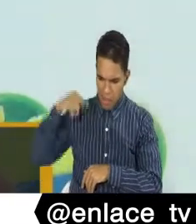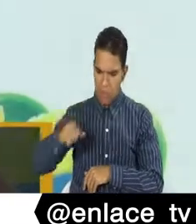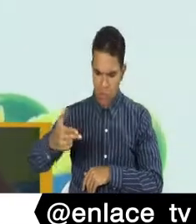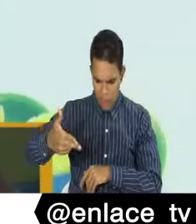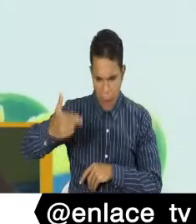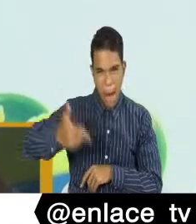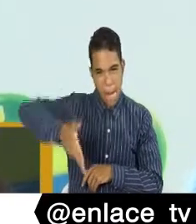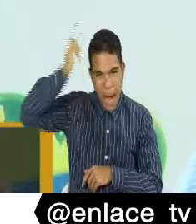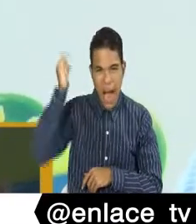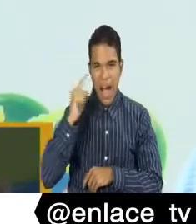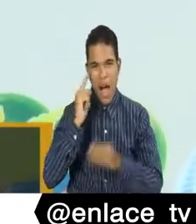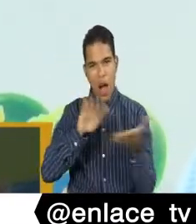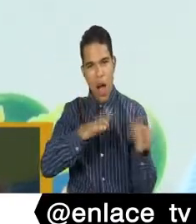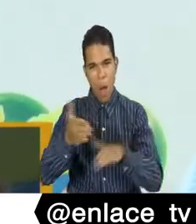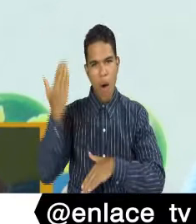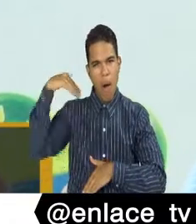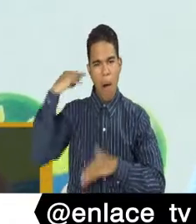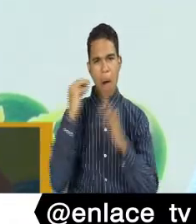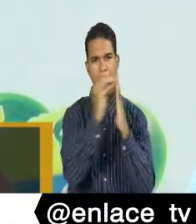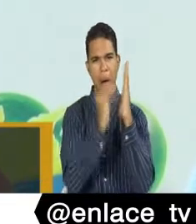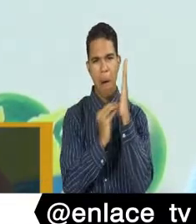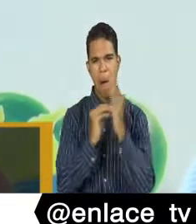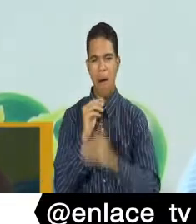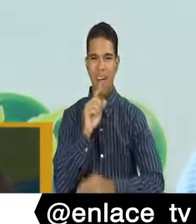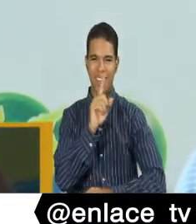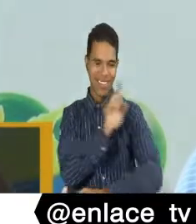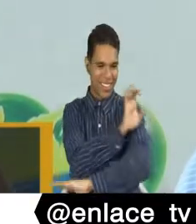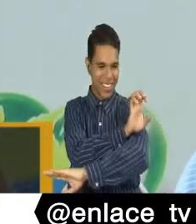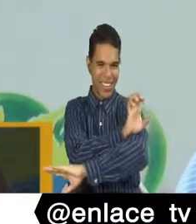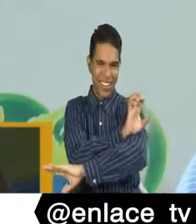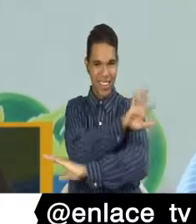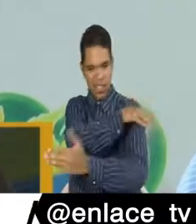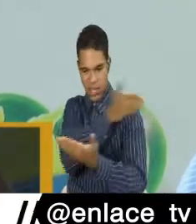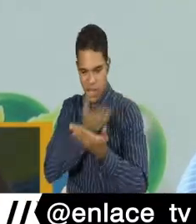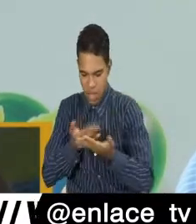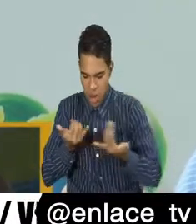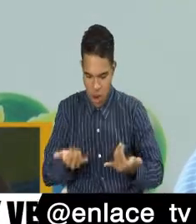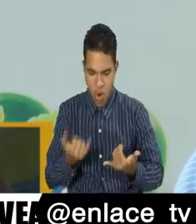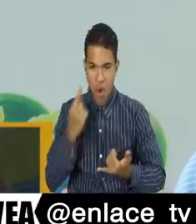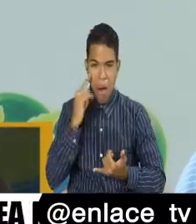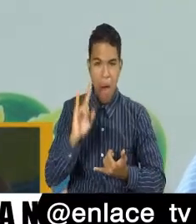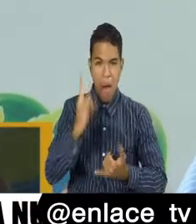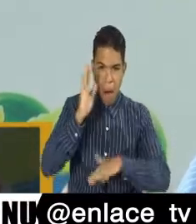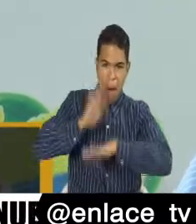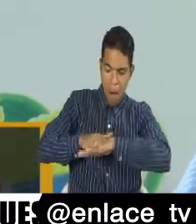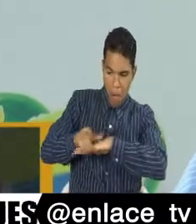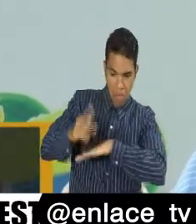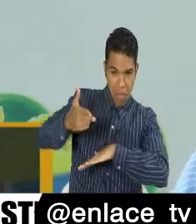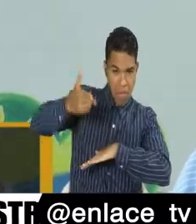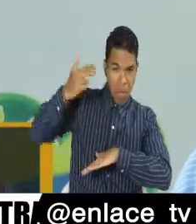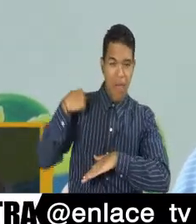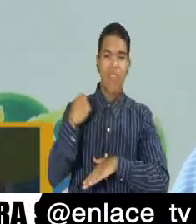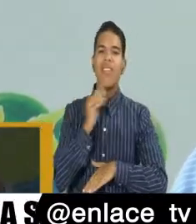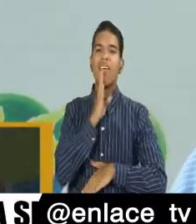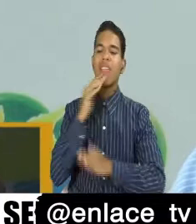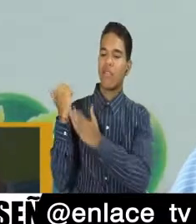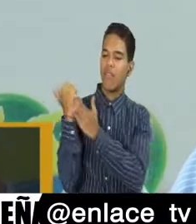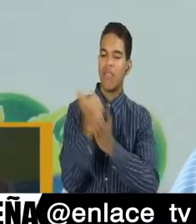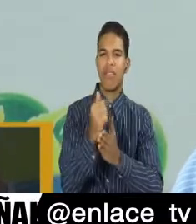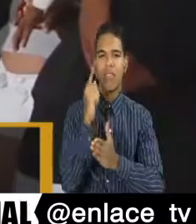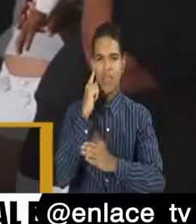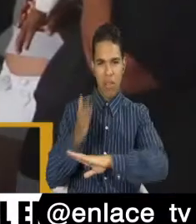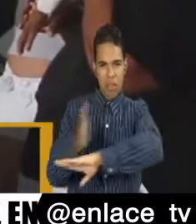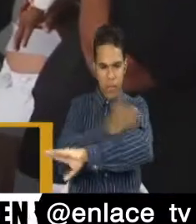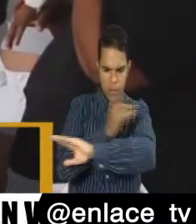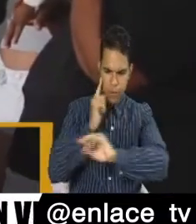vinculadas a alguno de los homicidios que se han presentado este año. Resaltar la disminución del homicidio en estos momentos que tenemos gracias a las operaciones que se han hecho y el